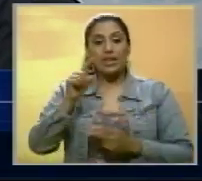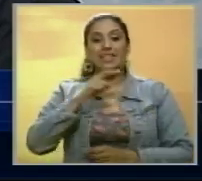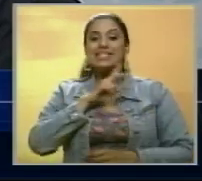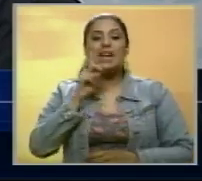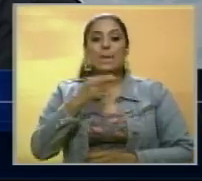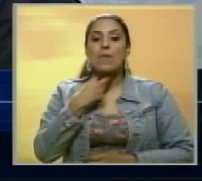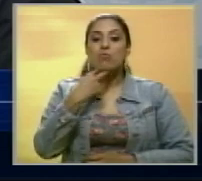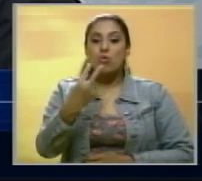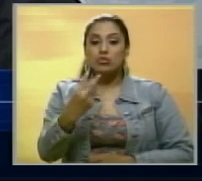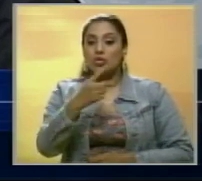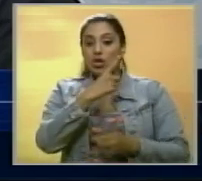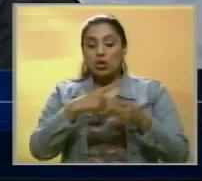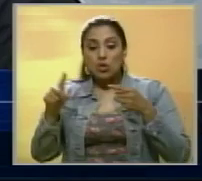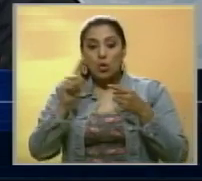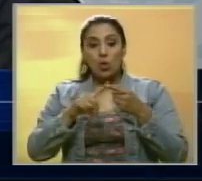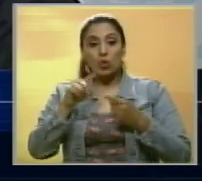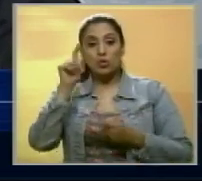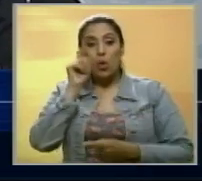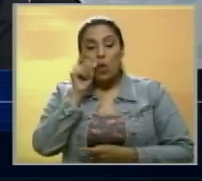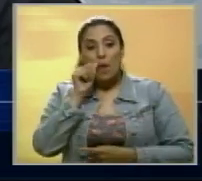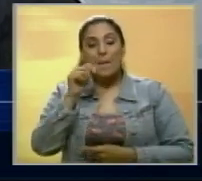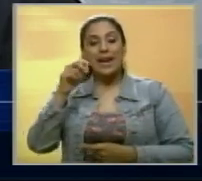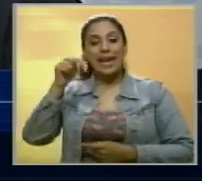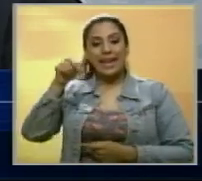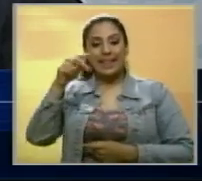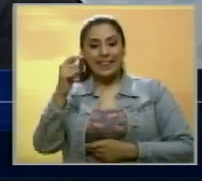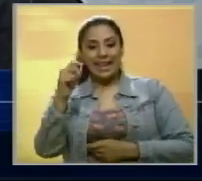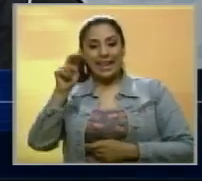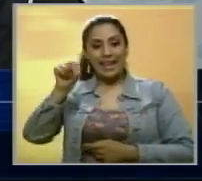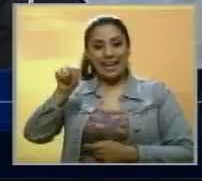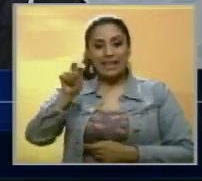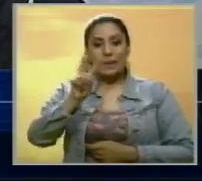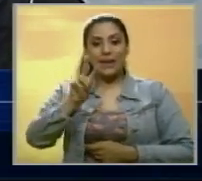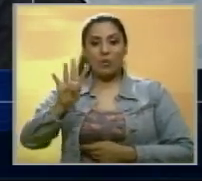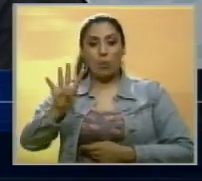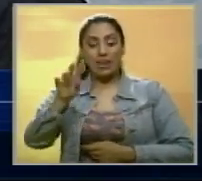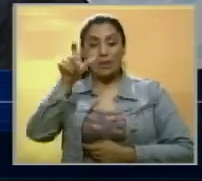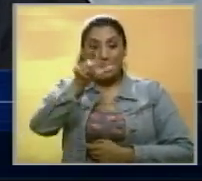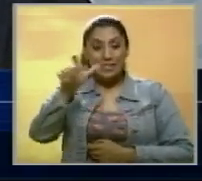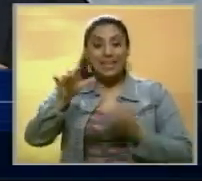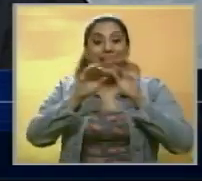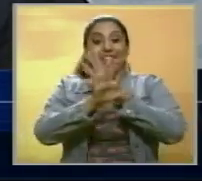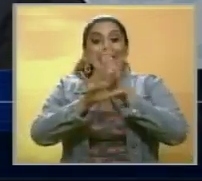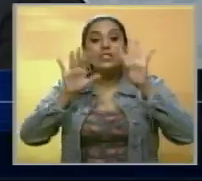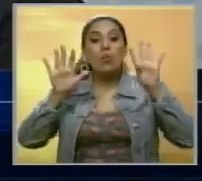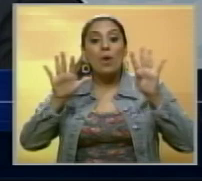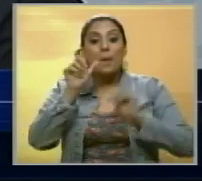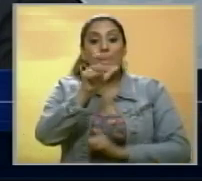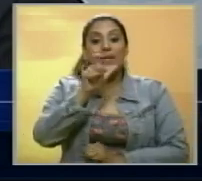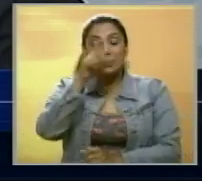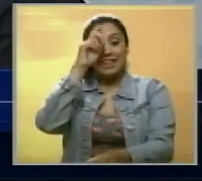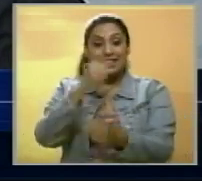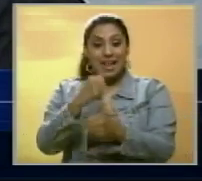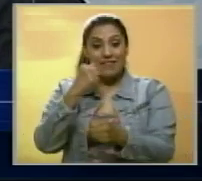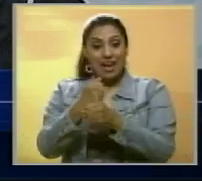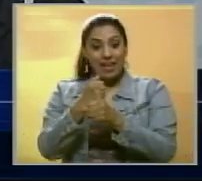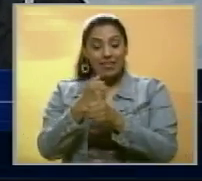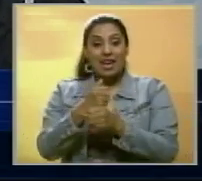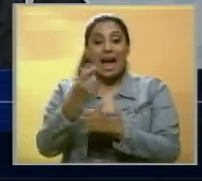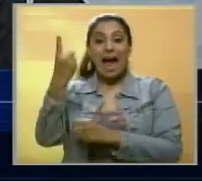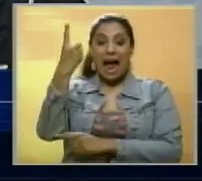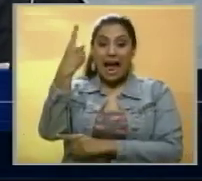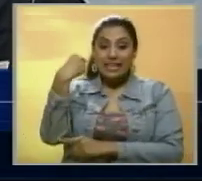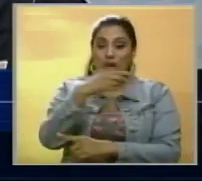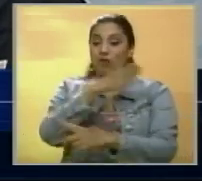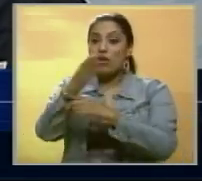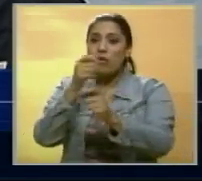de La Voz y Nicole Colster de NTN 24. Estos 19 trabajadores fueron el día